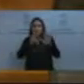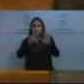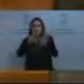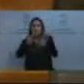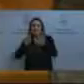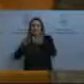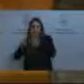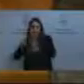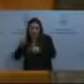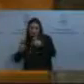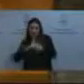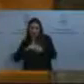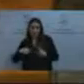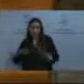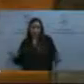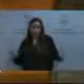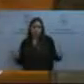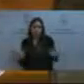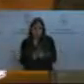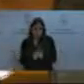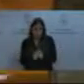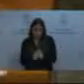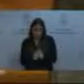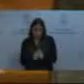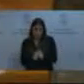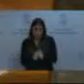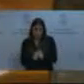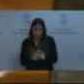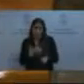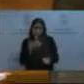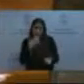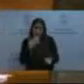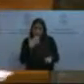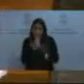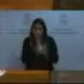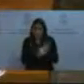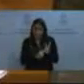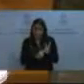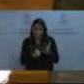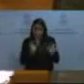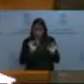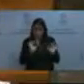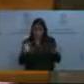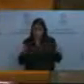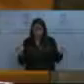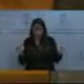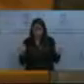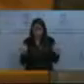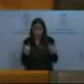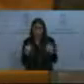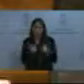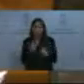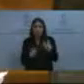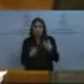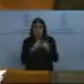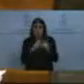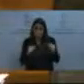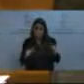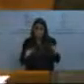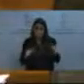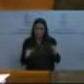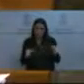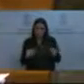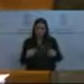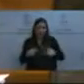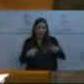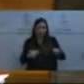796 autónomos menos. Y mientras esto está pasando, mientras más asturianos se ven obligados a bajar la persiana